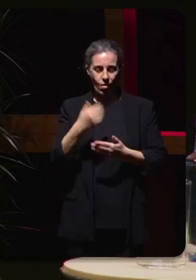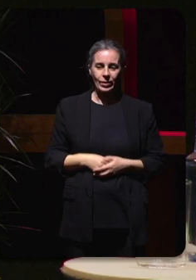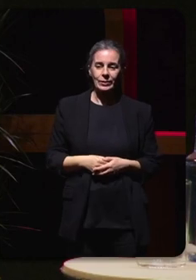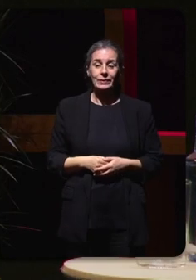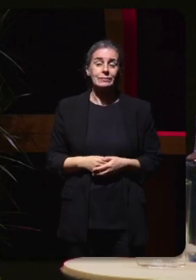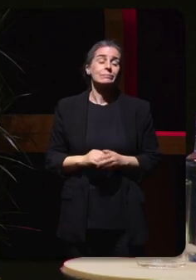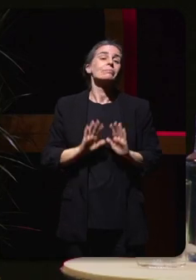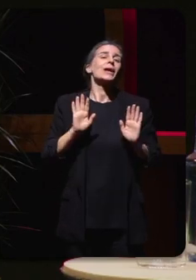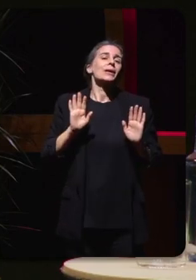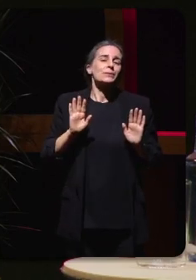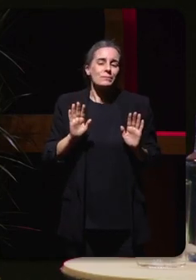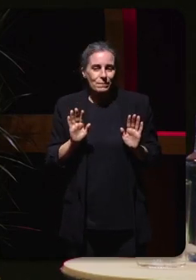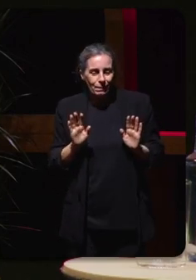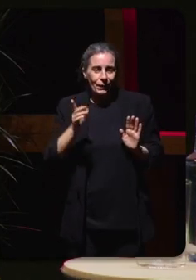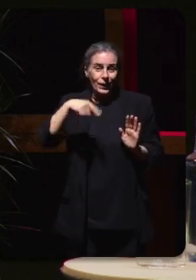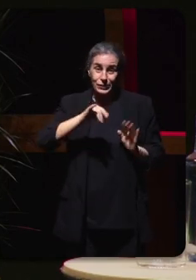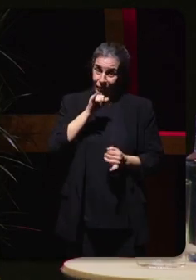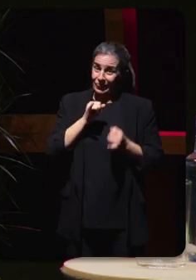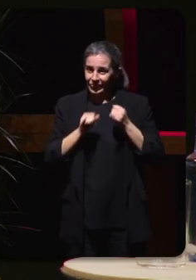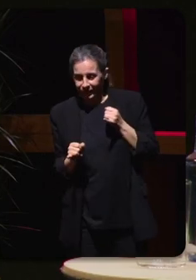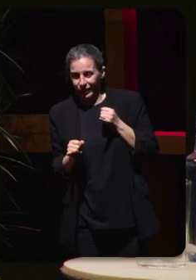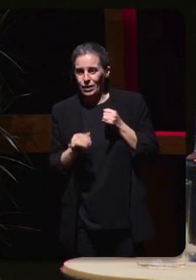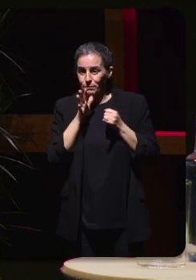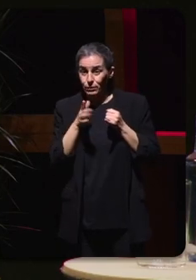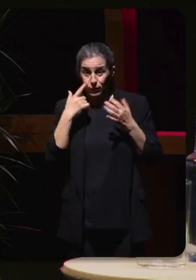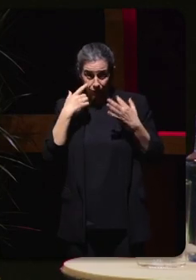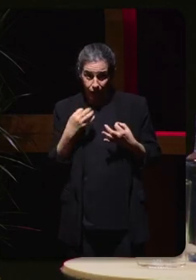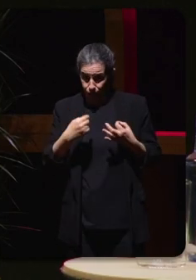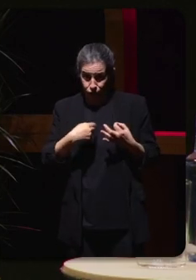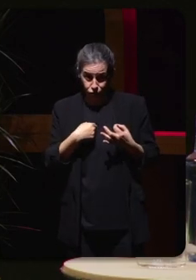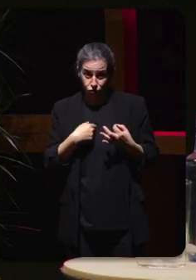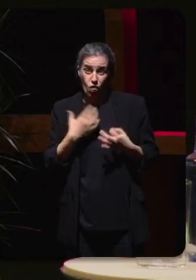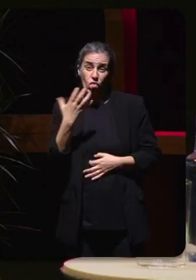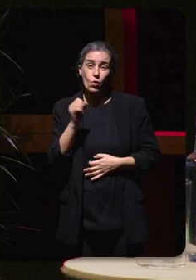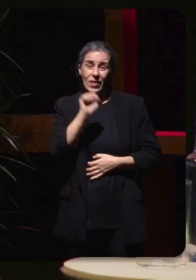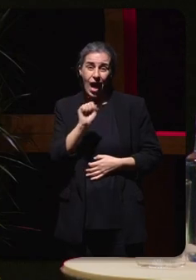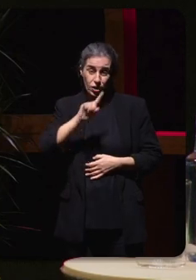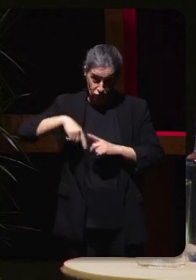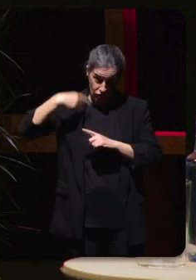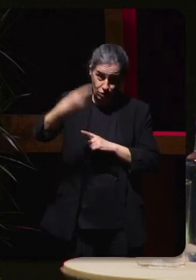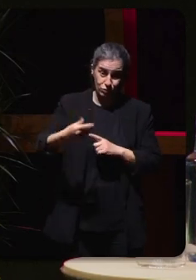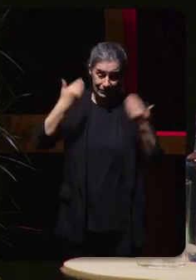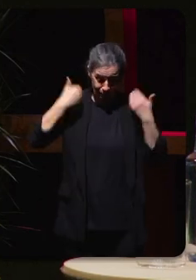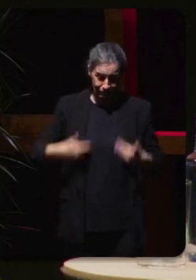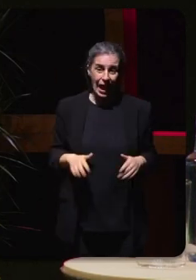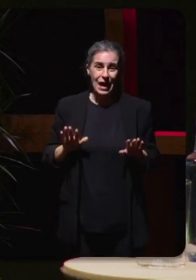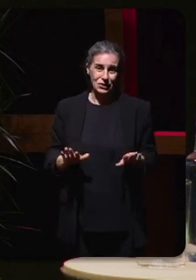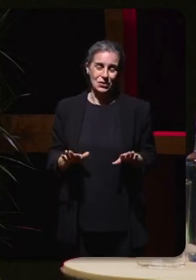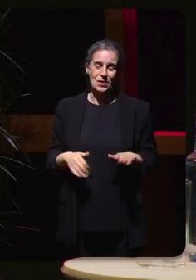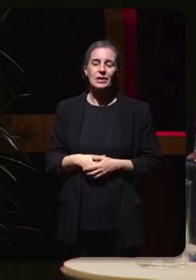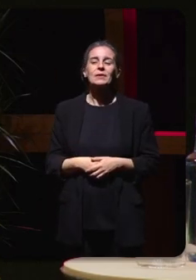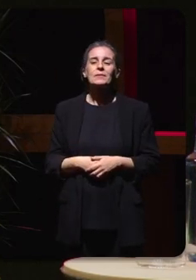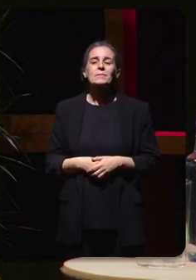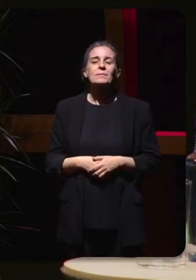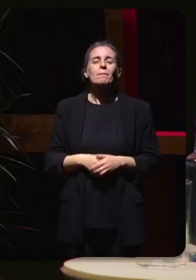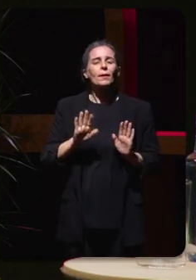bueno, que le salió un poco rana porque digo, después de los años, pues, digo, después de 50 años, pues aquí sigo y aquí estoy, ¿no? Pero fue